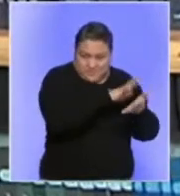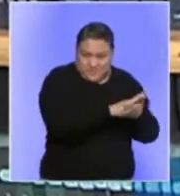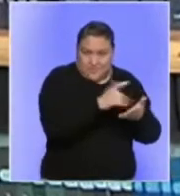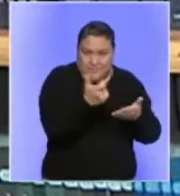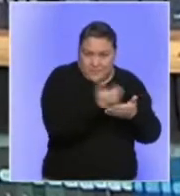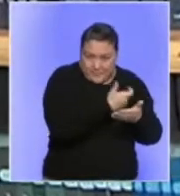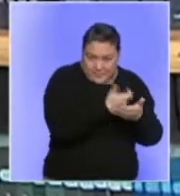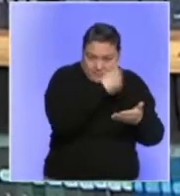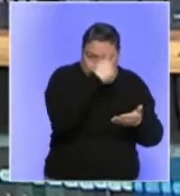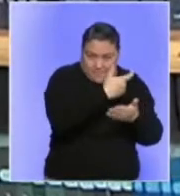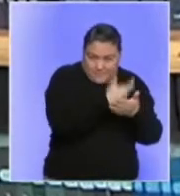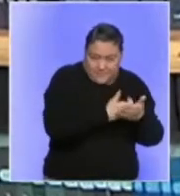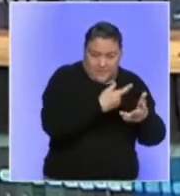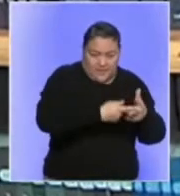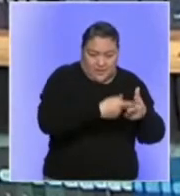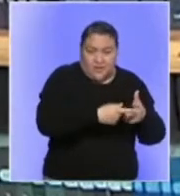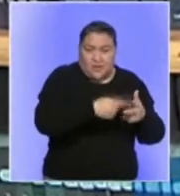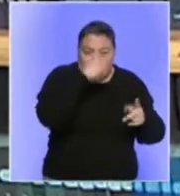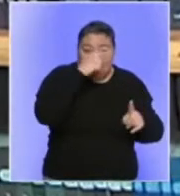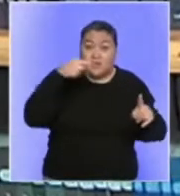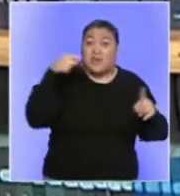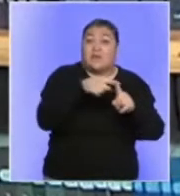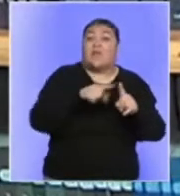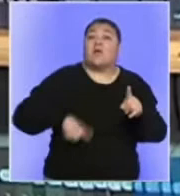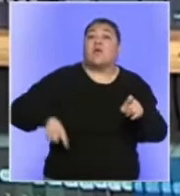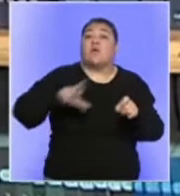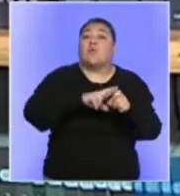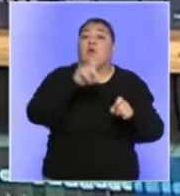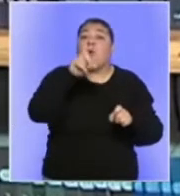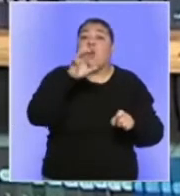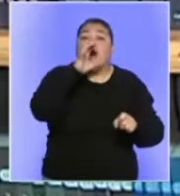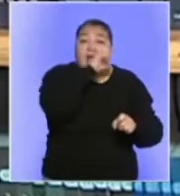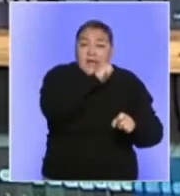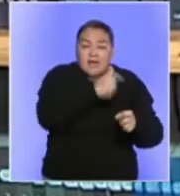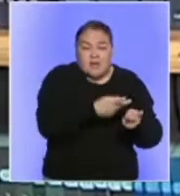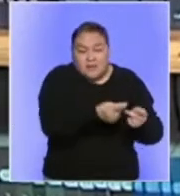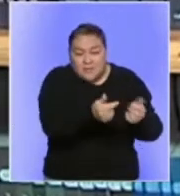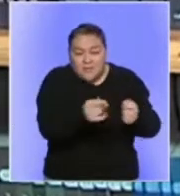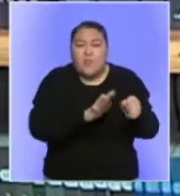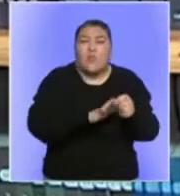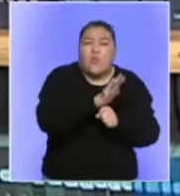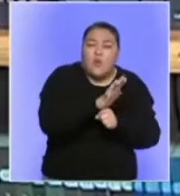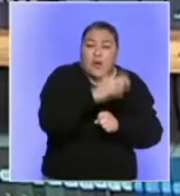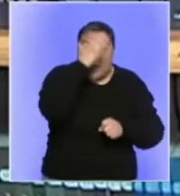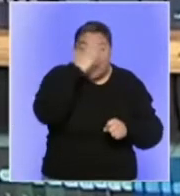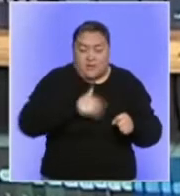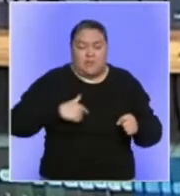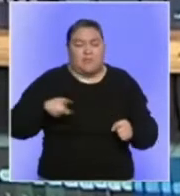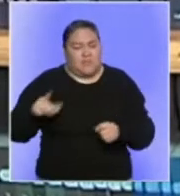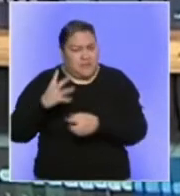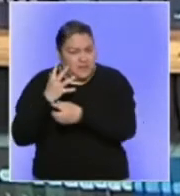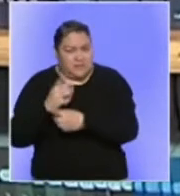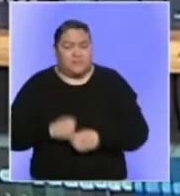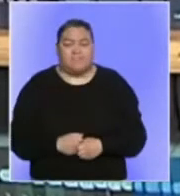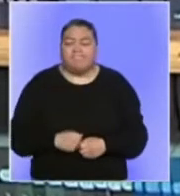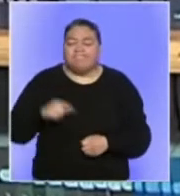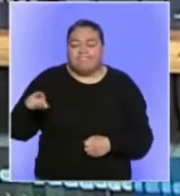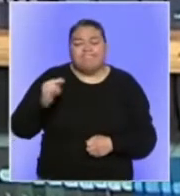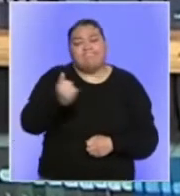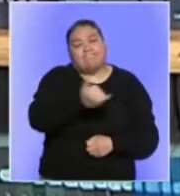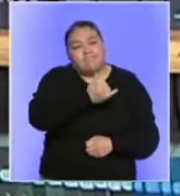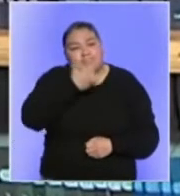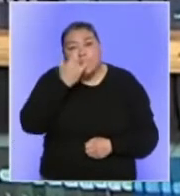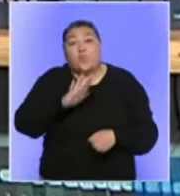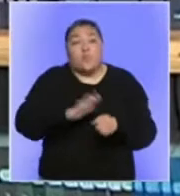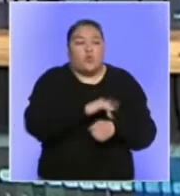gastos de la campaña a la gubernatura de aguascalientes se considera que son infundados los agravios porque la responsable se analizó de